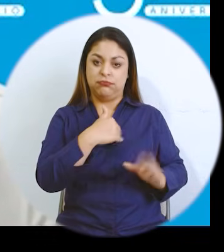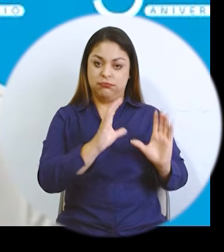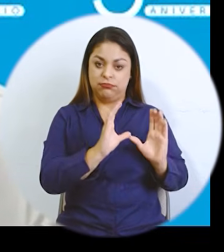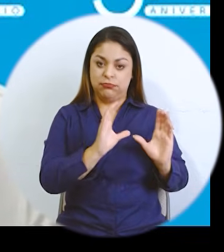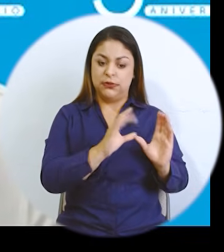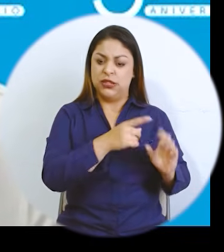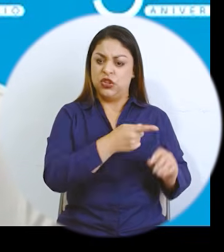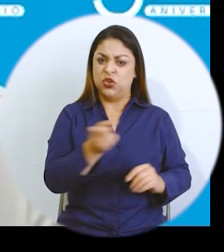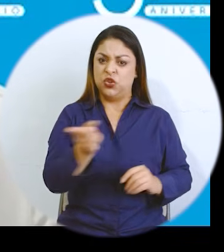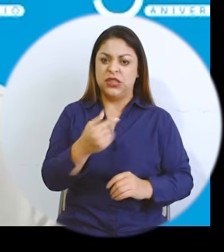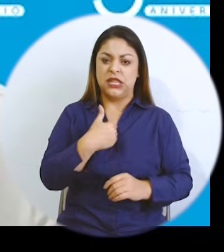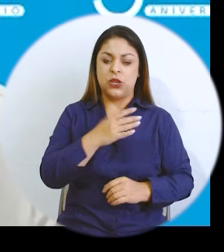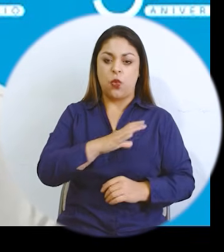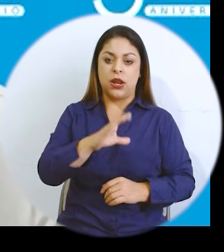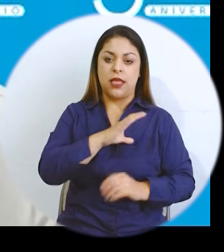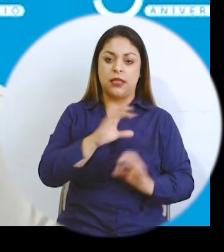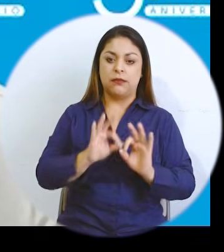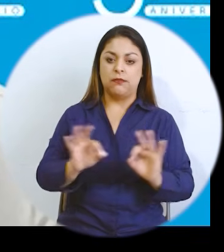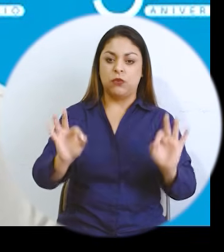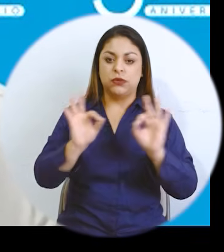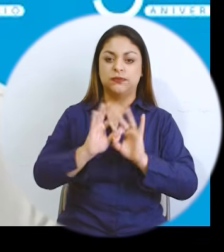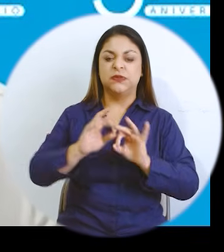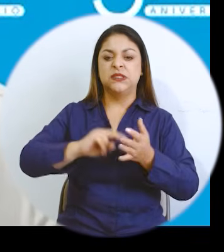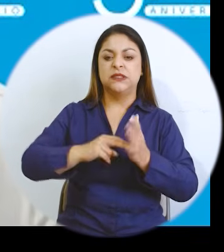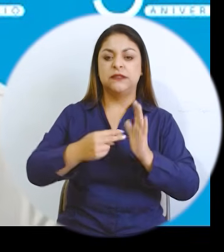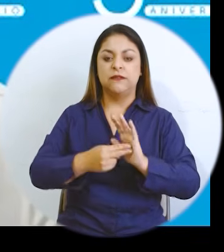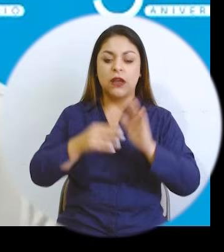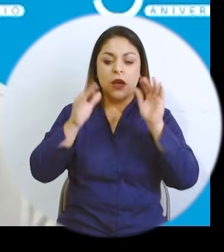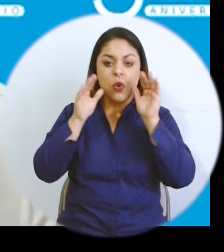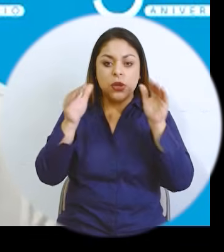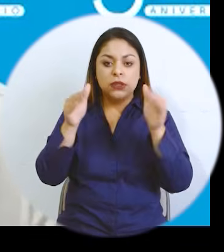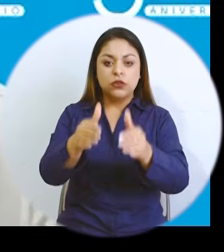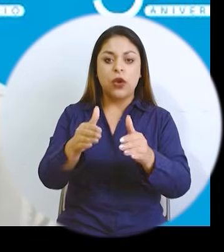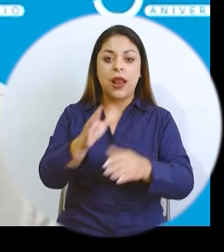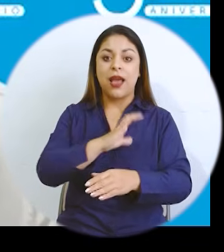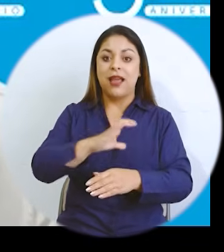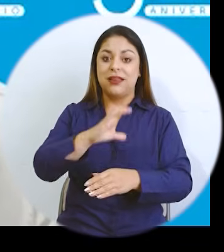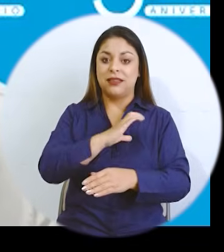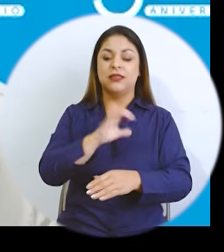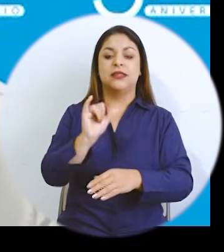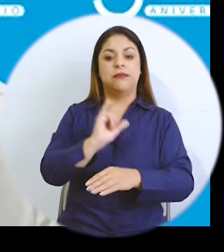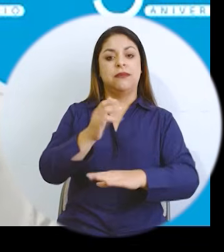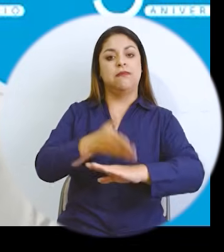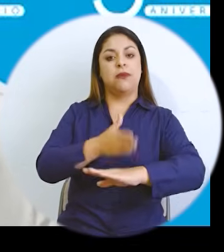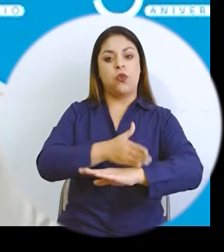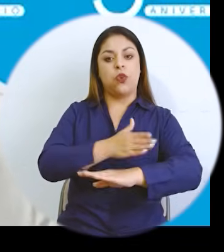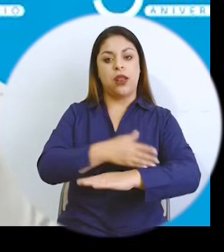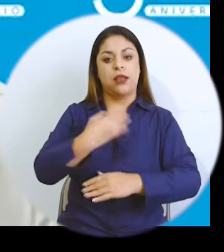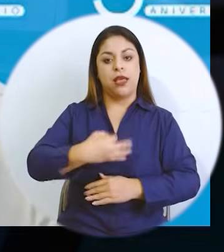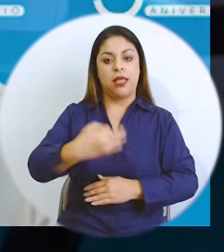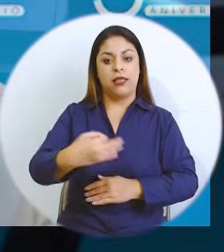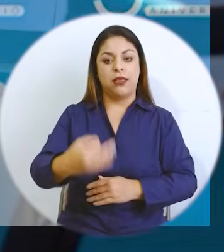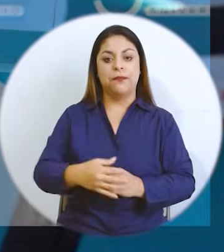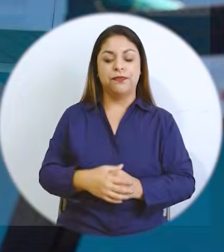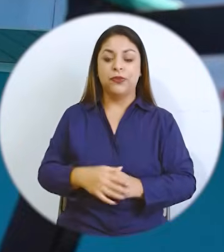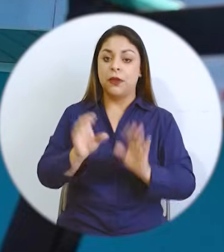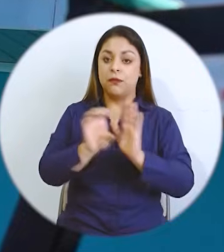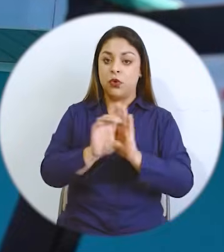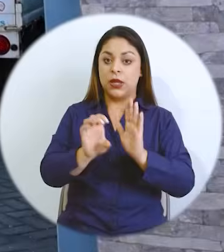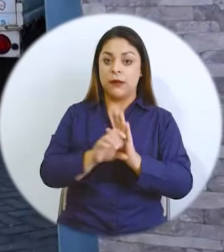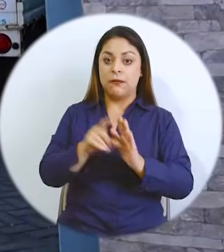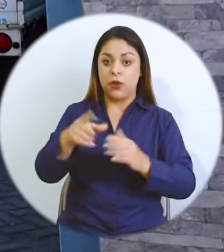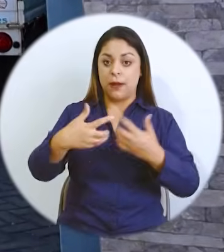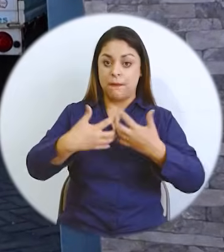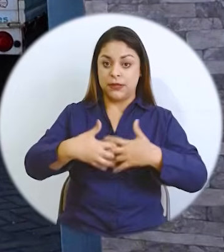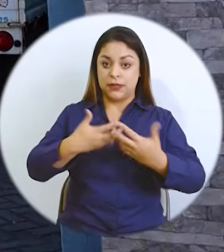cualidad muy importante, y es esa orientación a la calidad y específicamente a mejorar cada día. En el caso de la empresa